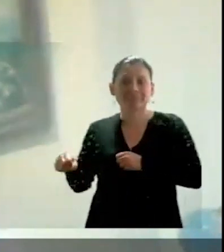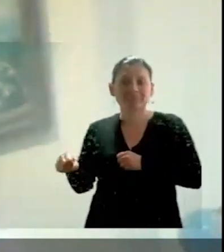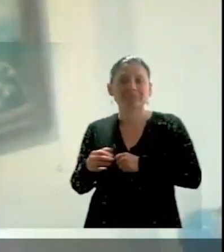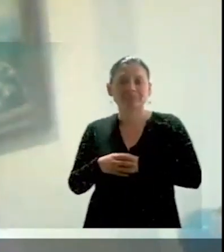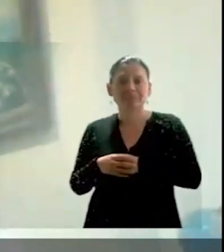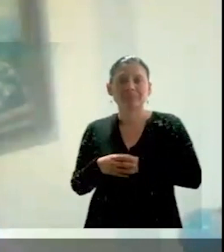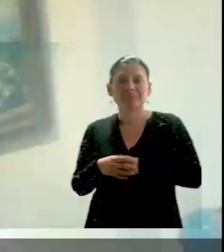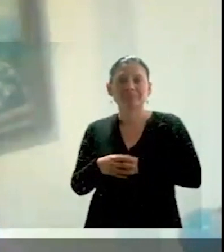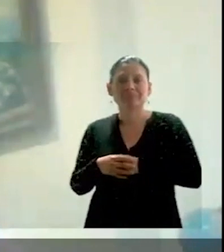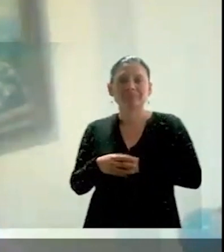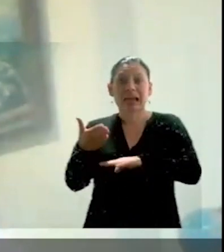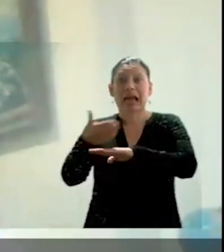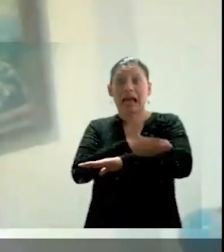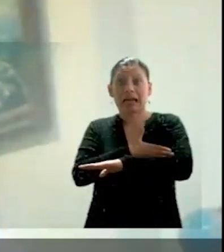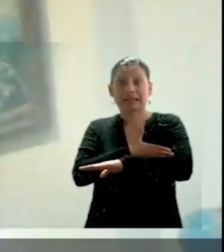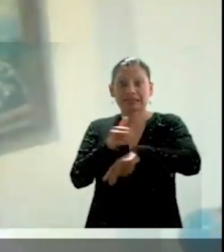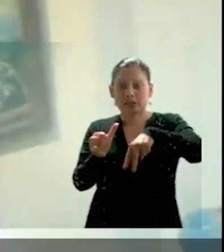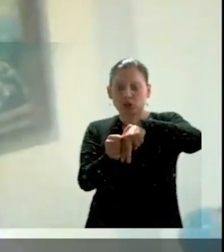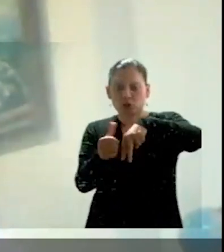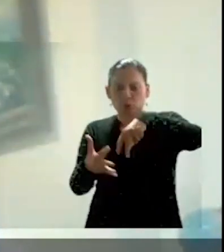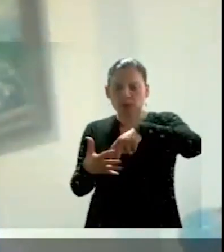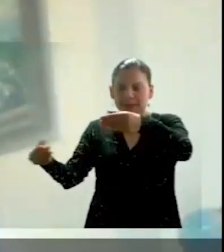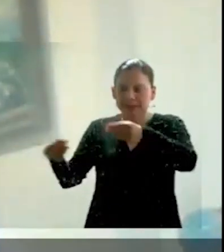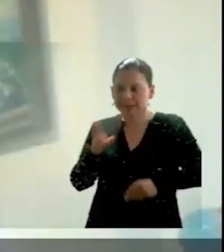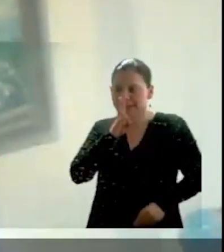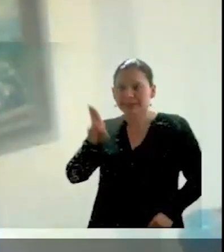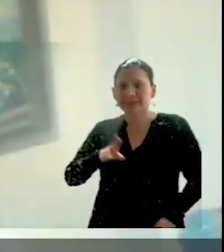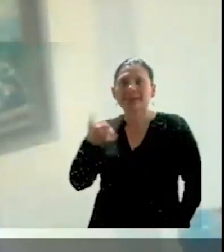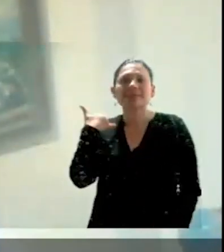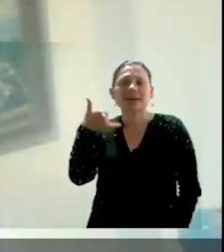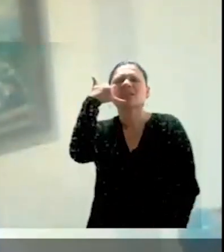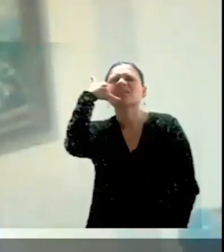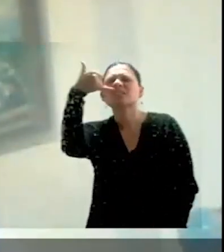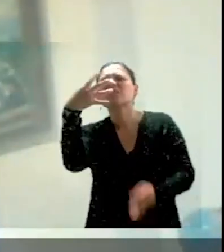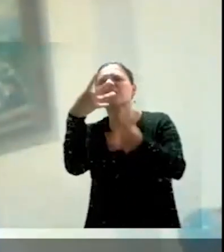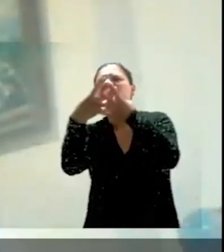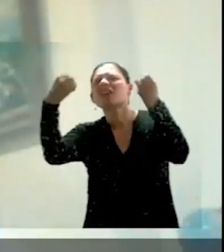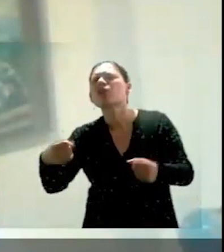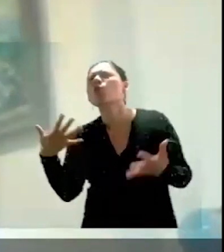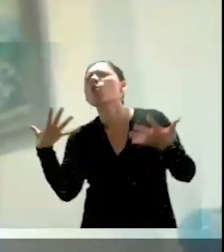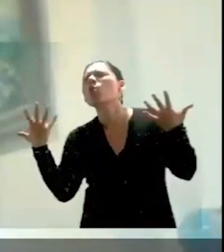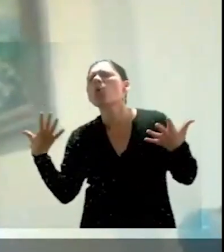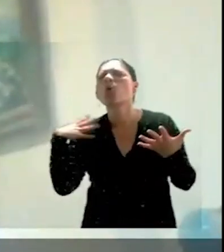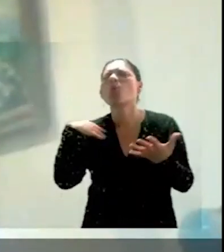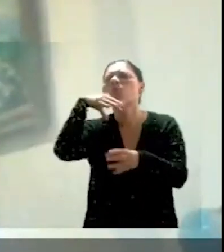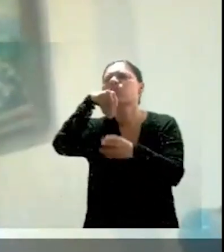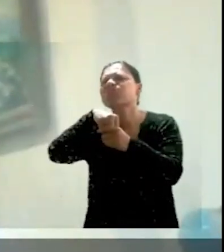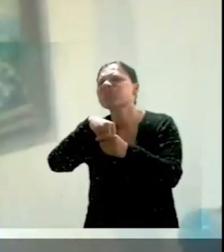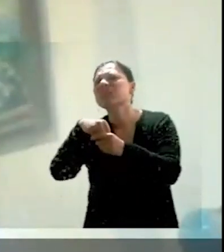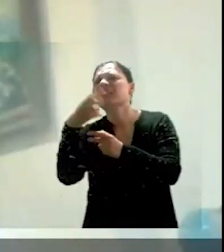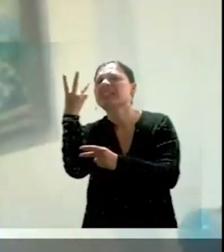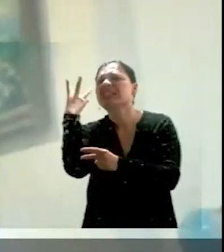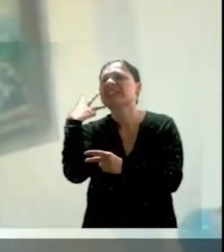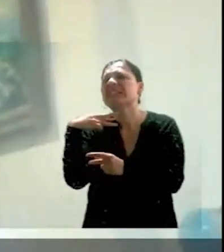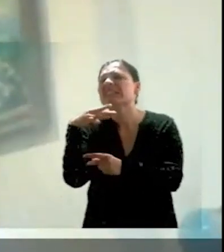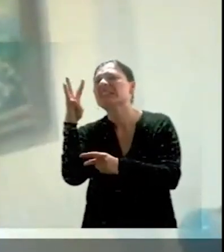hace, pero sí hay personas que antes de que la tutela llegue ya han llamado a la cárcel para ver cómo son las condiciones